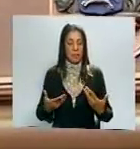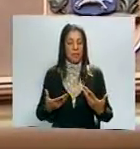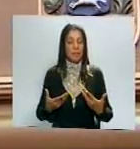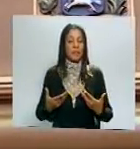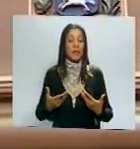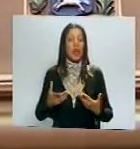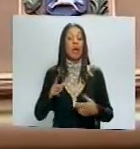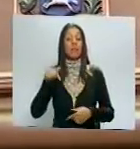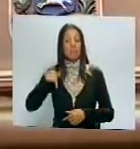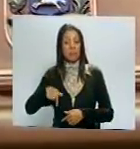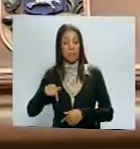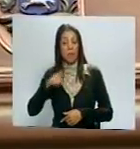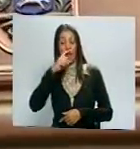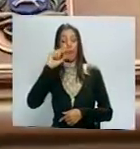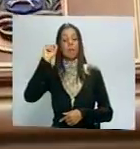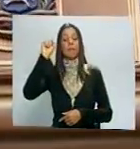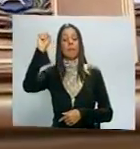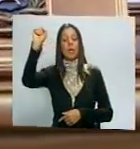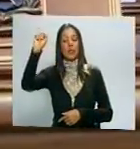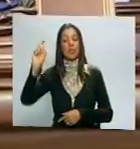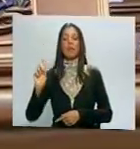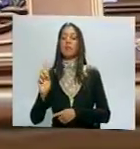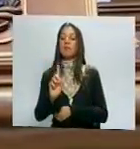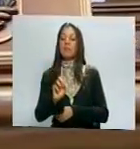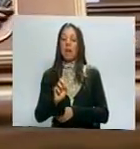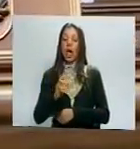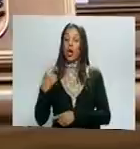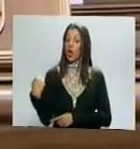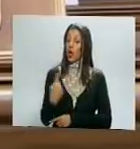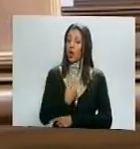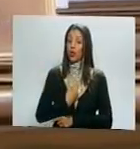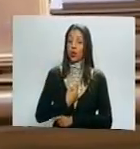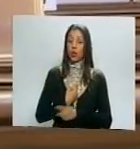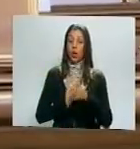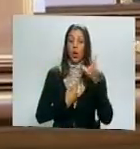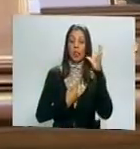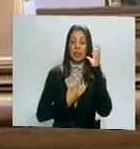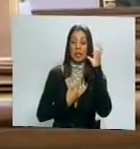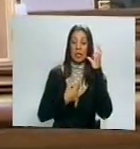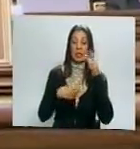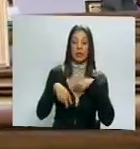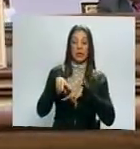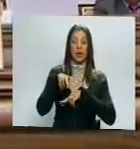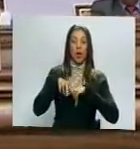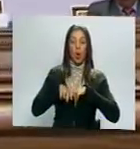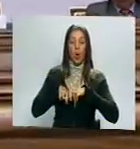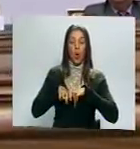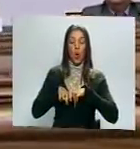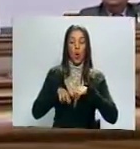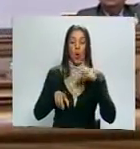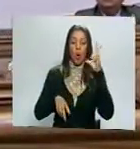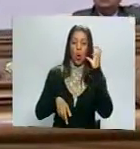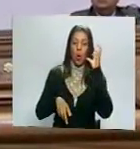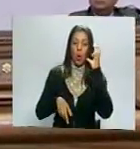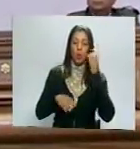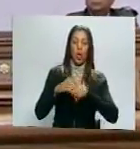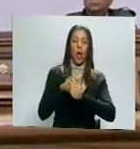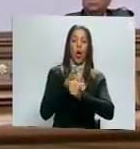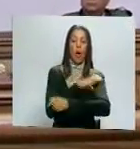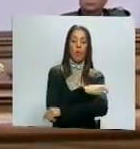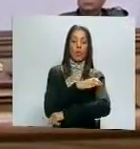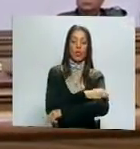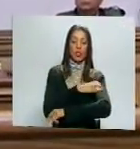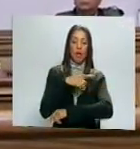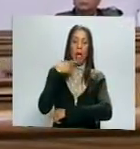aquí vino Nicolás y escuchamos, nosotros estamos sentados, ¿te acuerdas? Sí, le estamos sentados por ahí y escuchamos todas las barbaridades de aquel señor